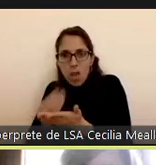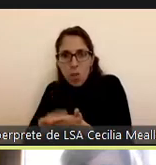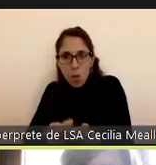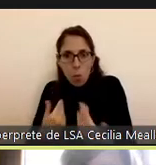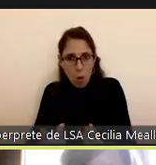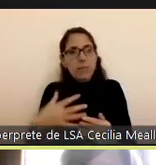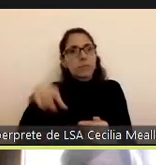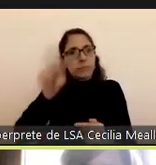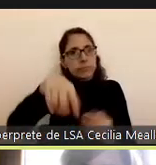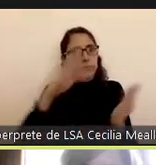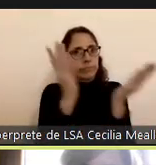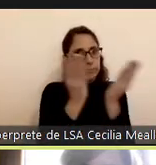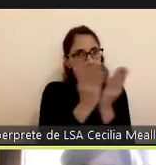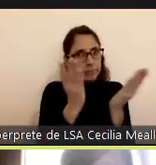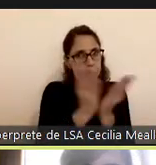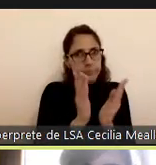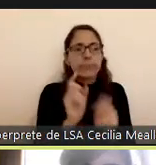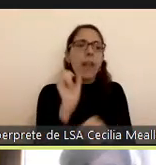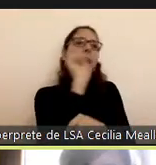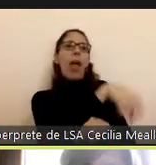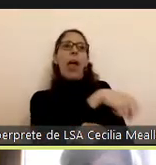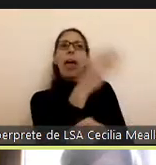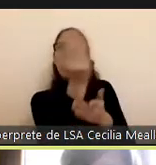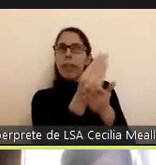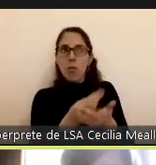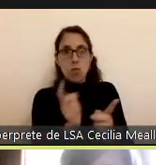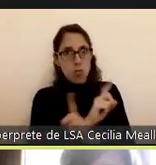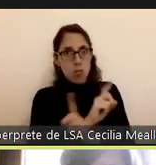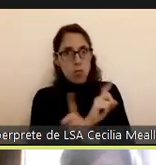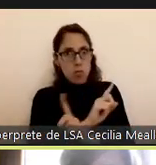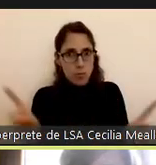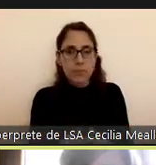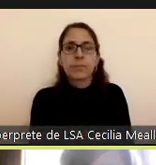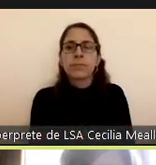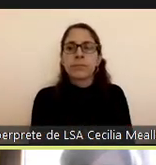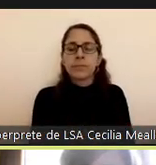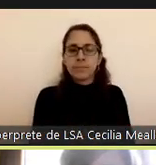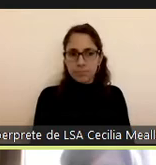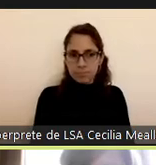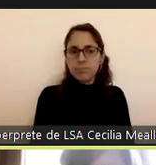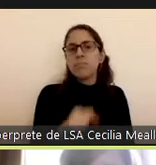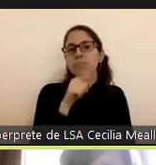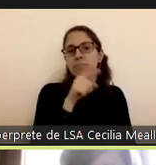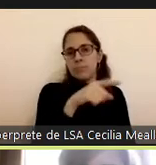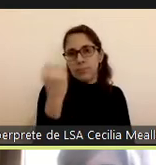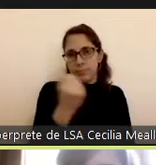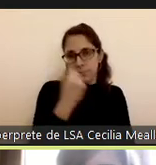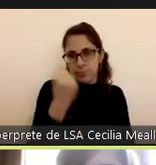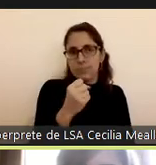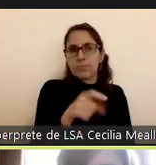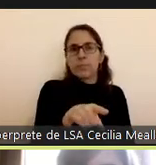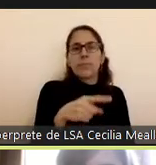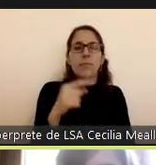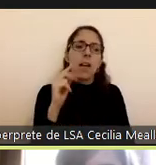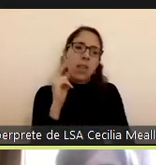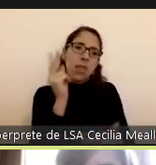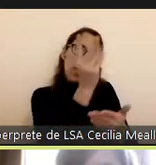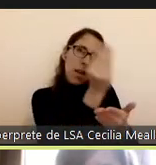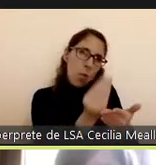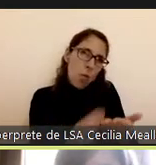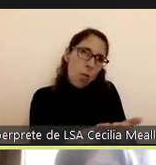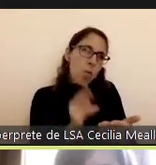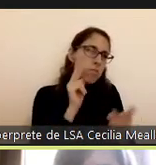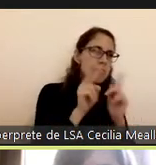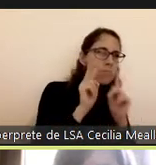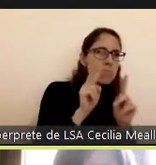digamos, estudien también lo que es la gráfica, ¿sí? Y la identificación de lo que son los dibujos y los esquemas o fotos.